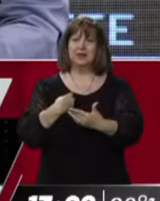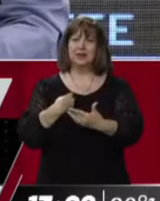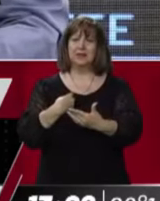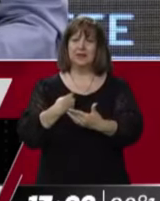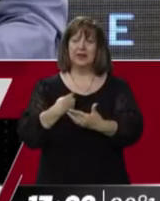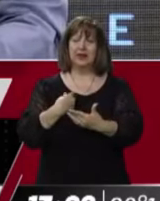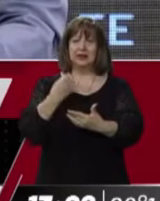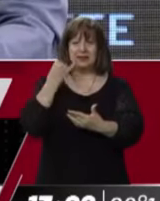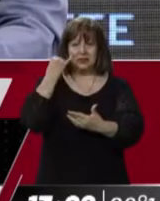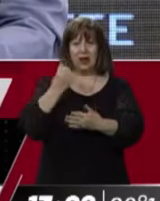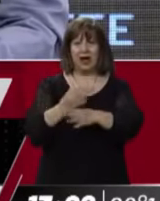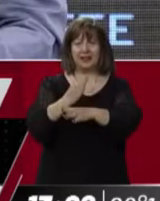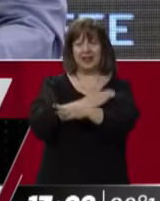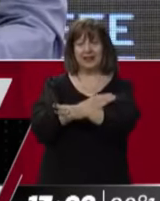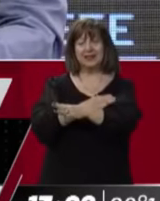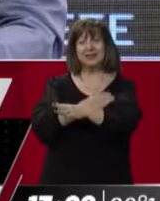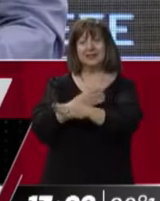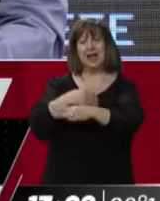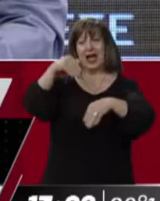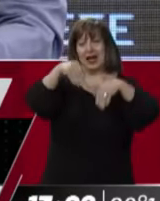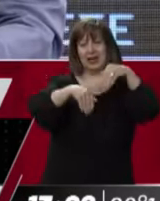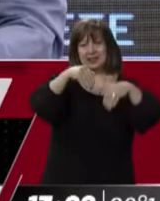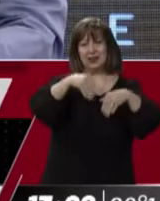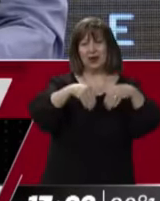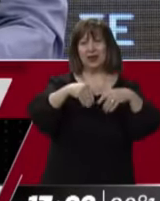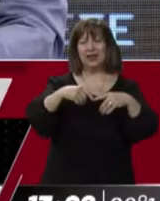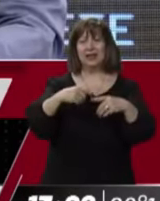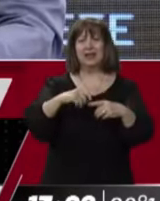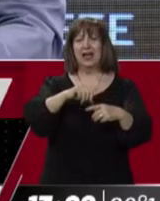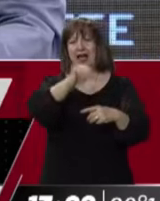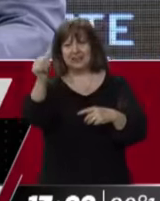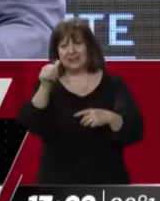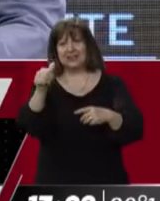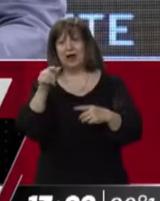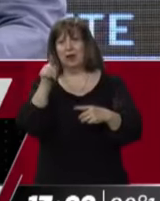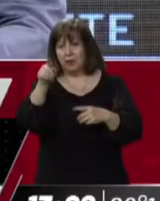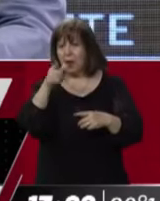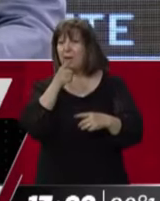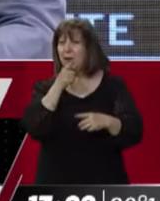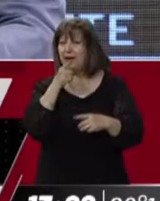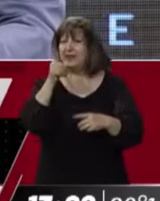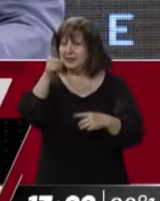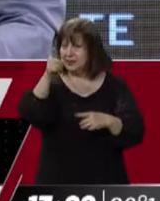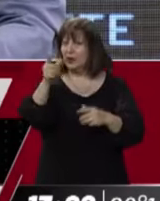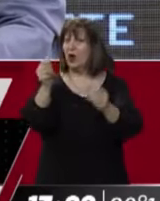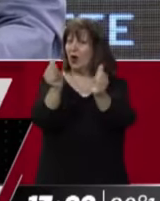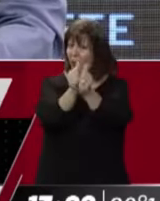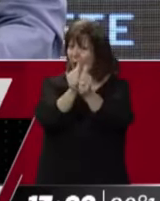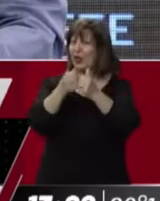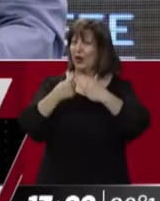me decías antes de las elecciones. Éxito, después gano. Así que ¿viste? Me parece que vos estabas. Viste que estaba.